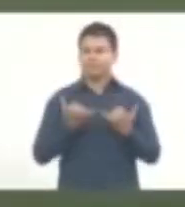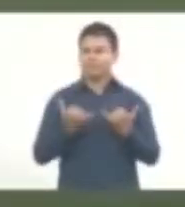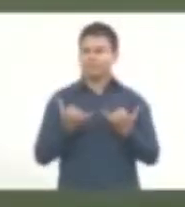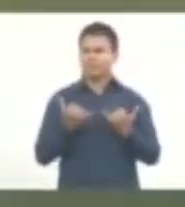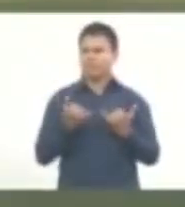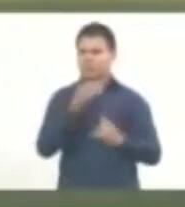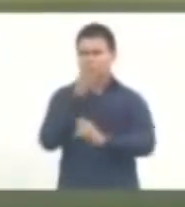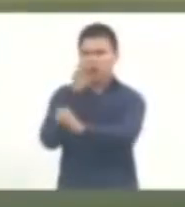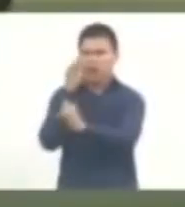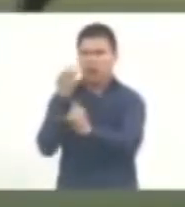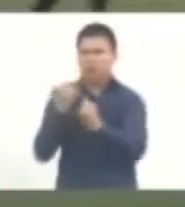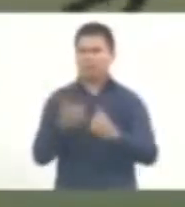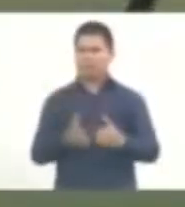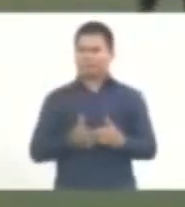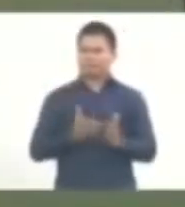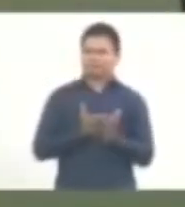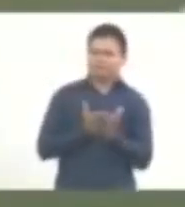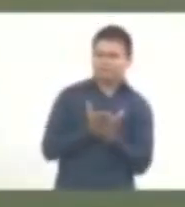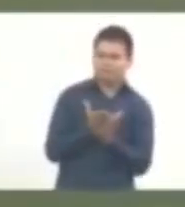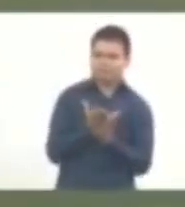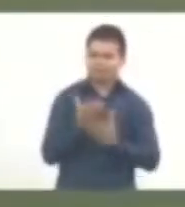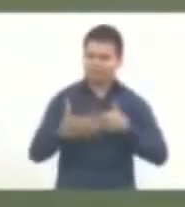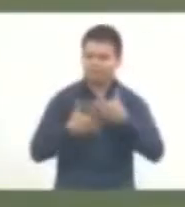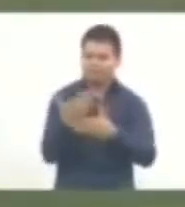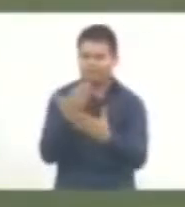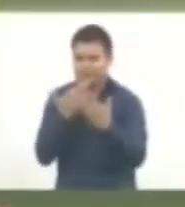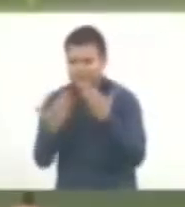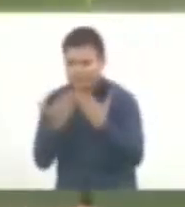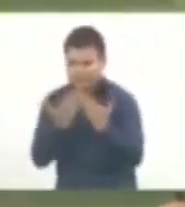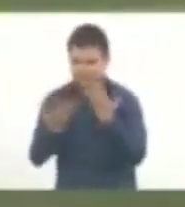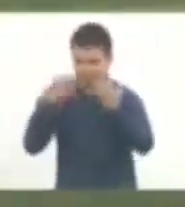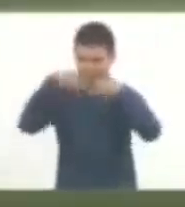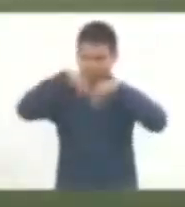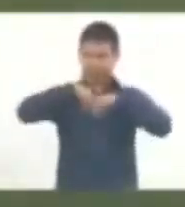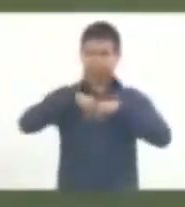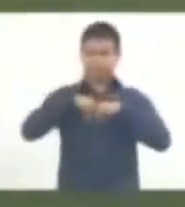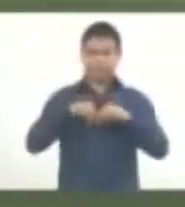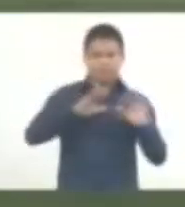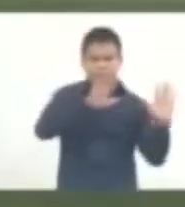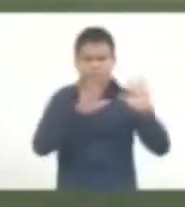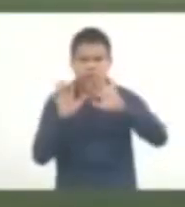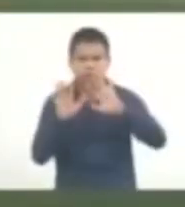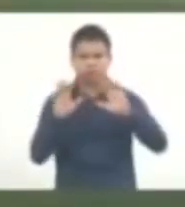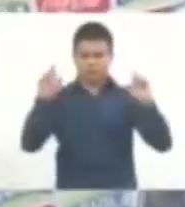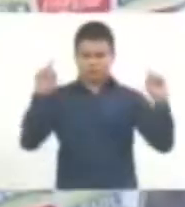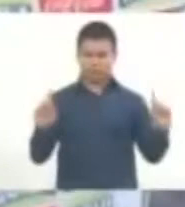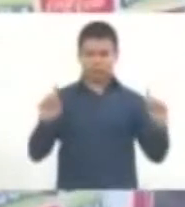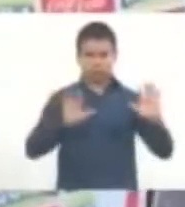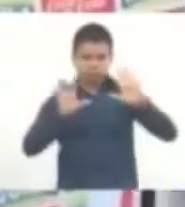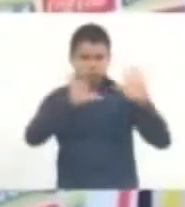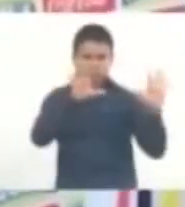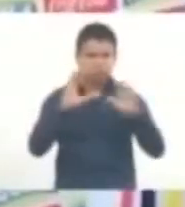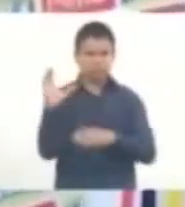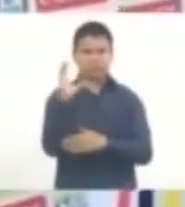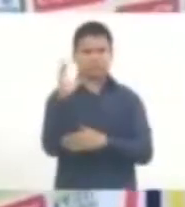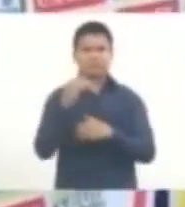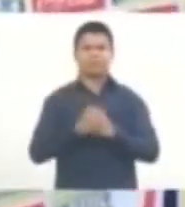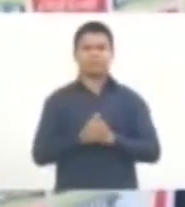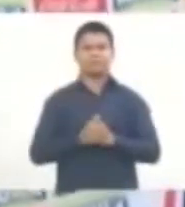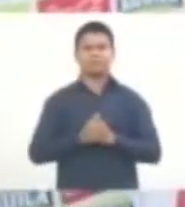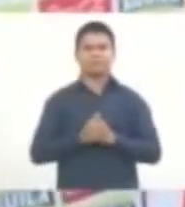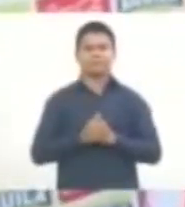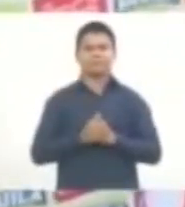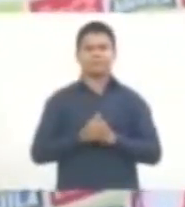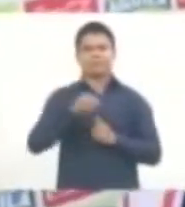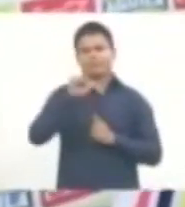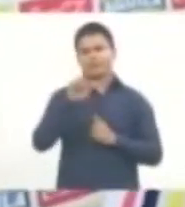antioqueño espera llenarse de confianza, la misma que lo caracteriza cada vez que custodia los tres palos de la tricolor. Hay muchas cositas en